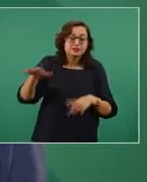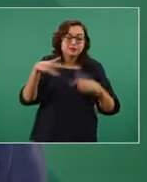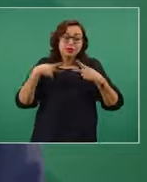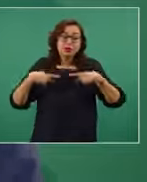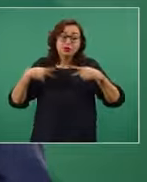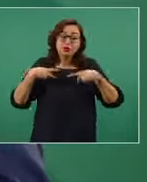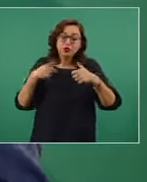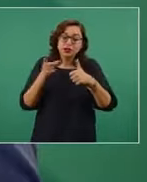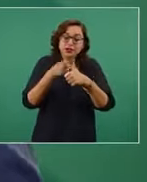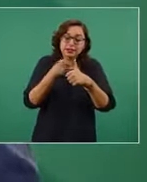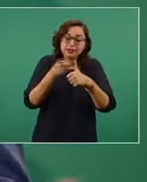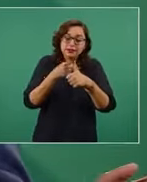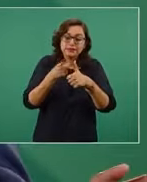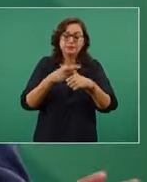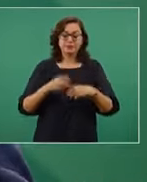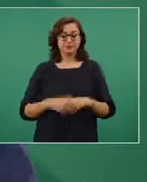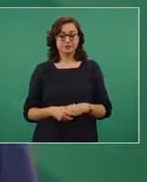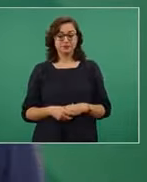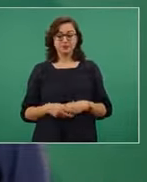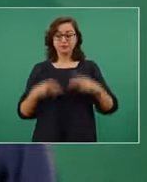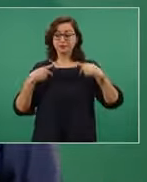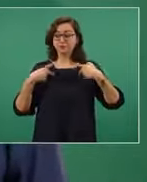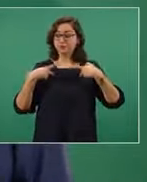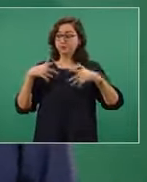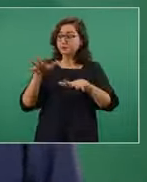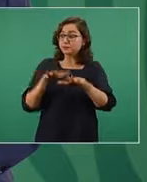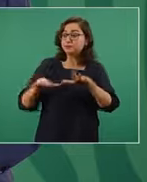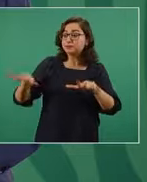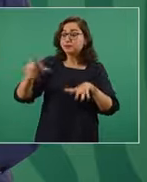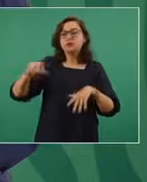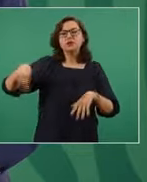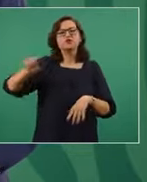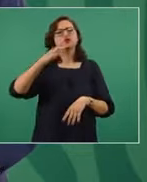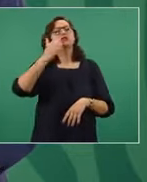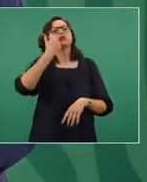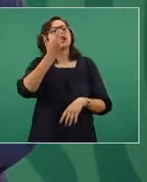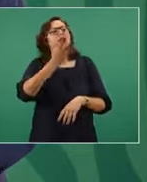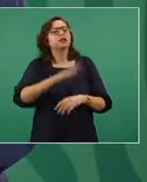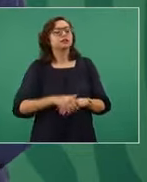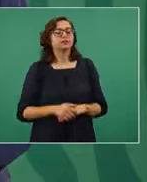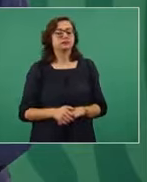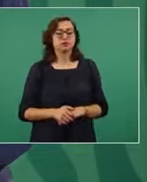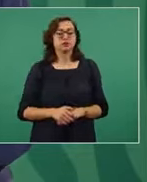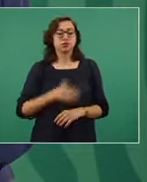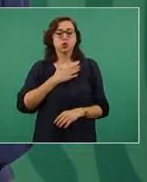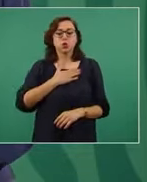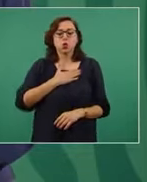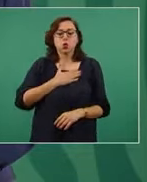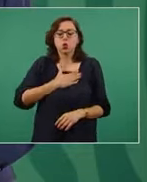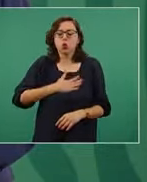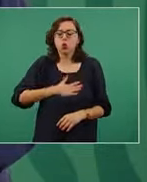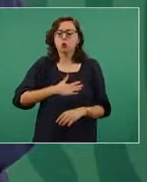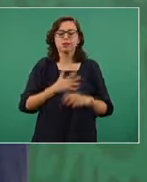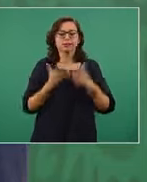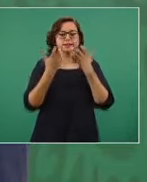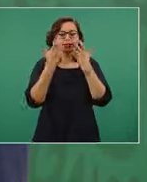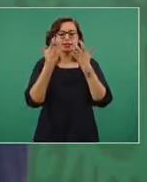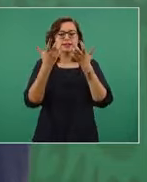¿Y qué cosa es lo que quiere el pueblo? Justicia, tiene hambre y tiene sed de justicia.